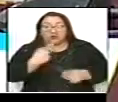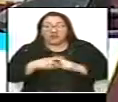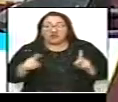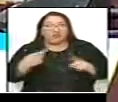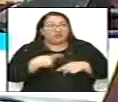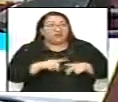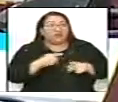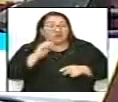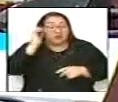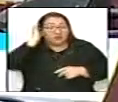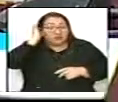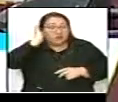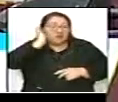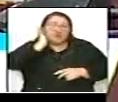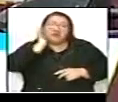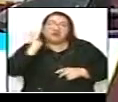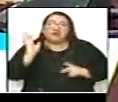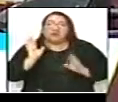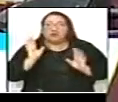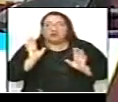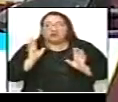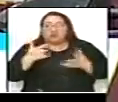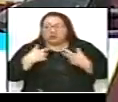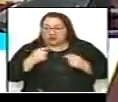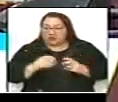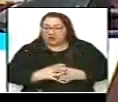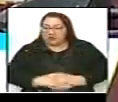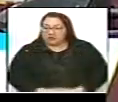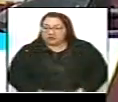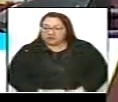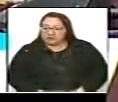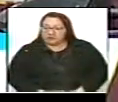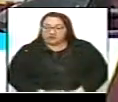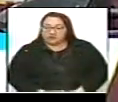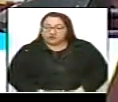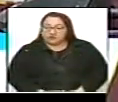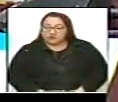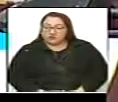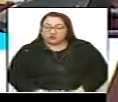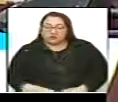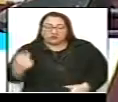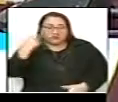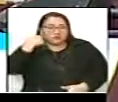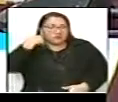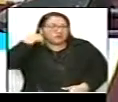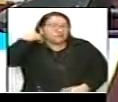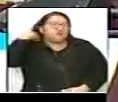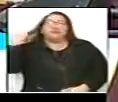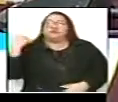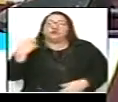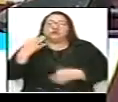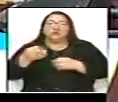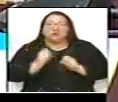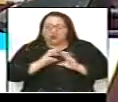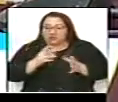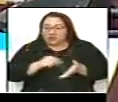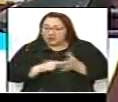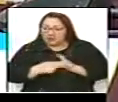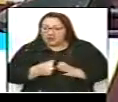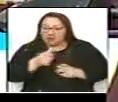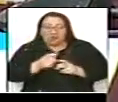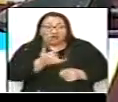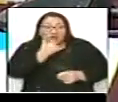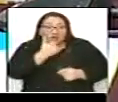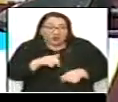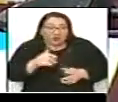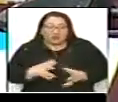suficientemente agudizadas. En todo caso, de lo que se trata es de exponerlas con claridad para que la gente se entere lo que realmente está pasando